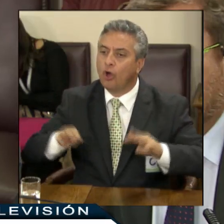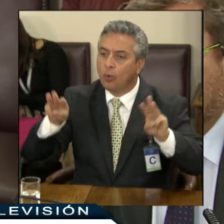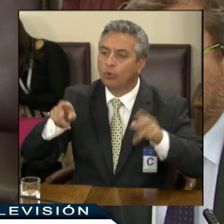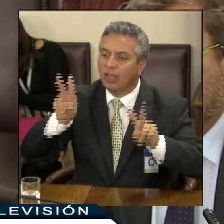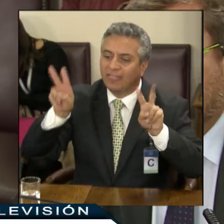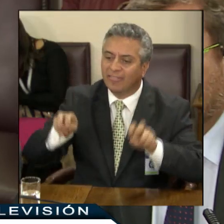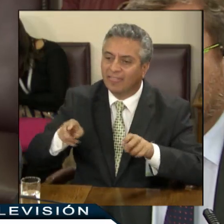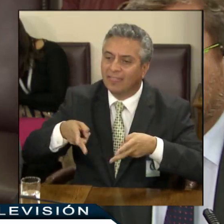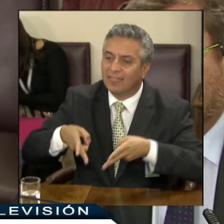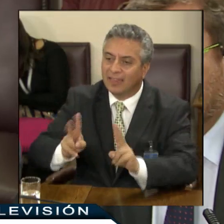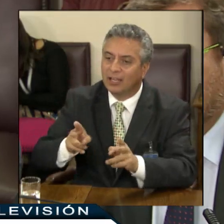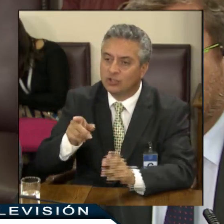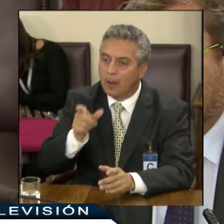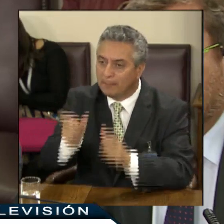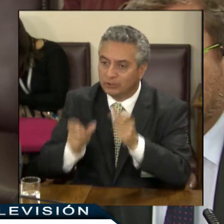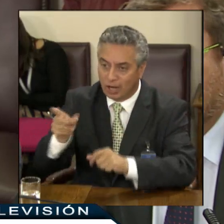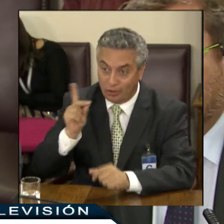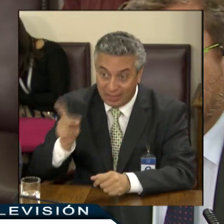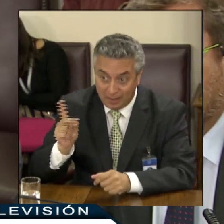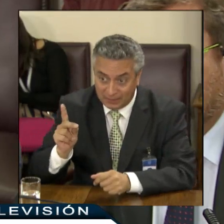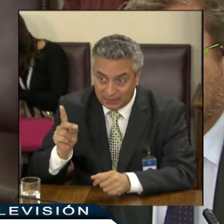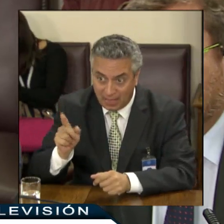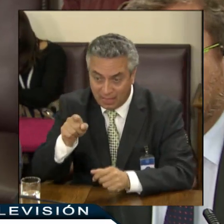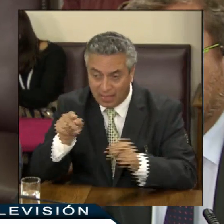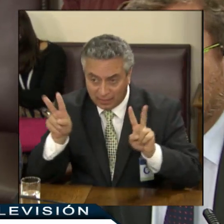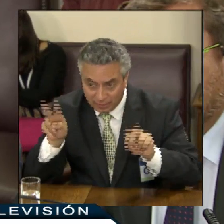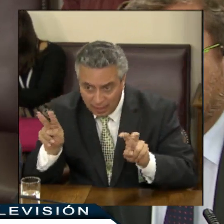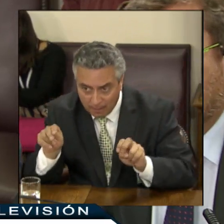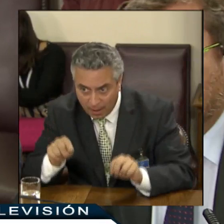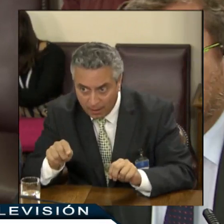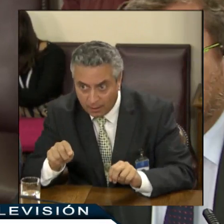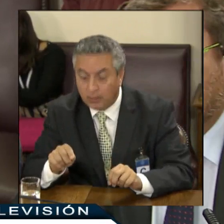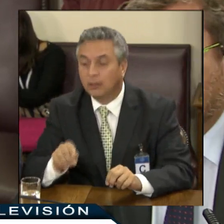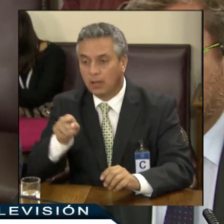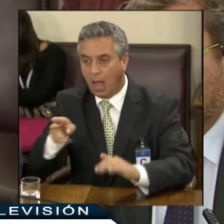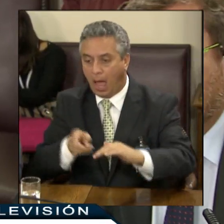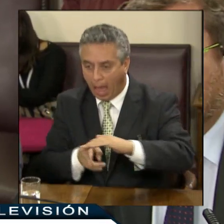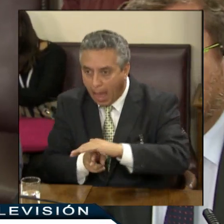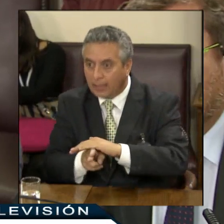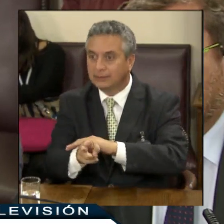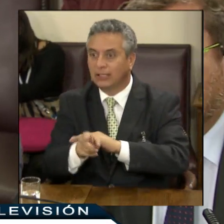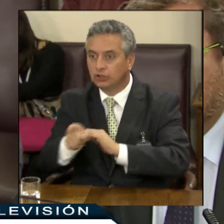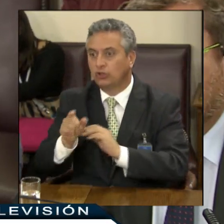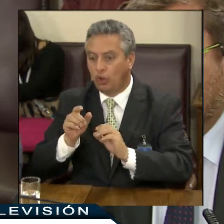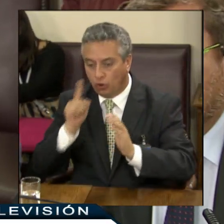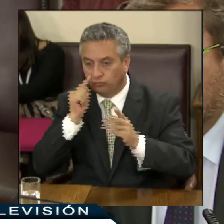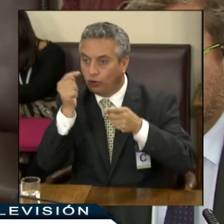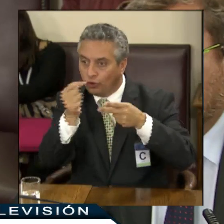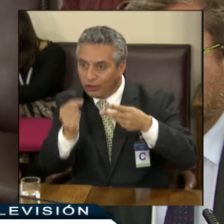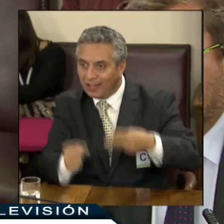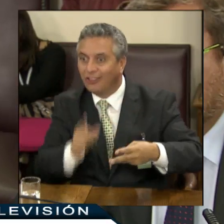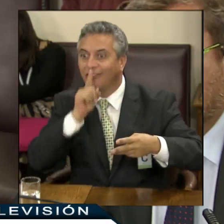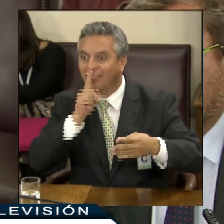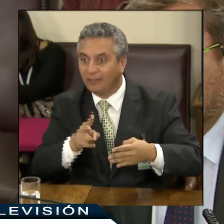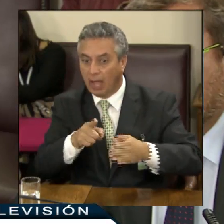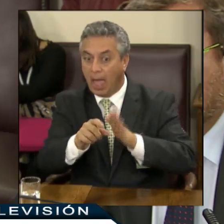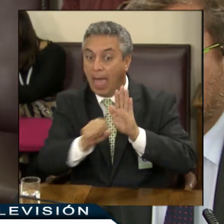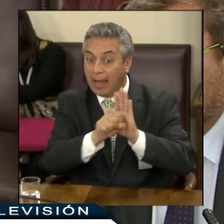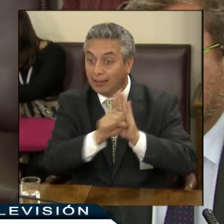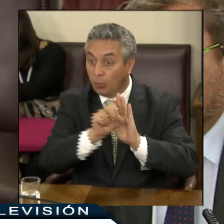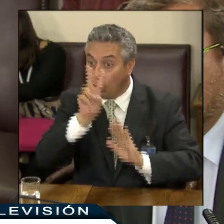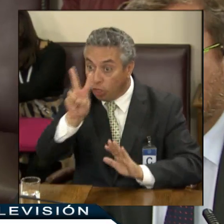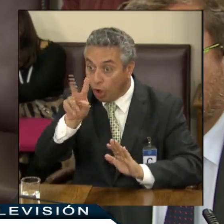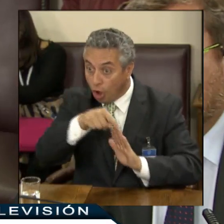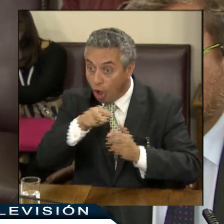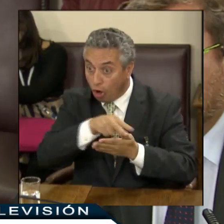derechos de las personas con discapacidad respecto a eh el acceso a los contenidos de de la televisión el artículo 2 de esta